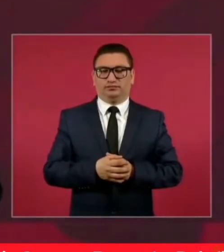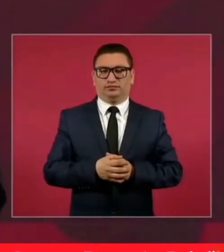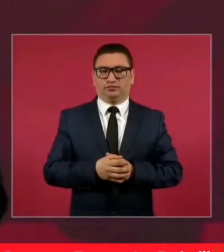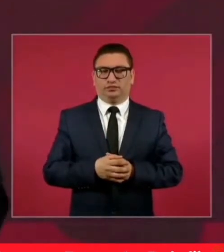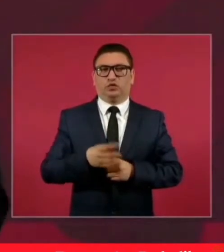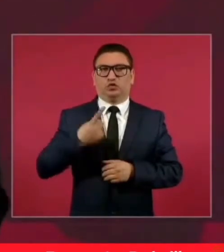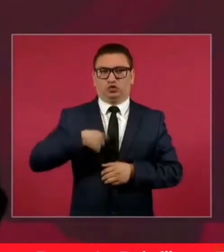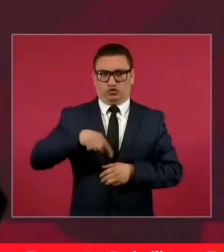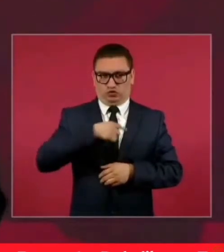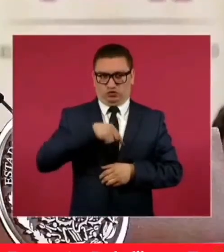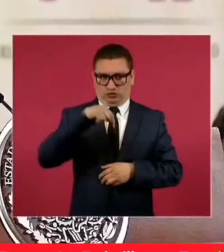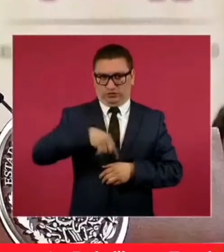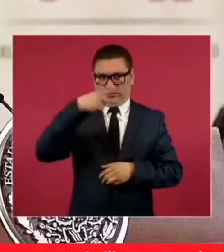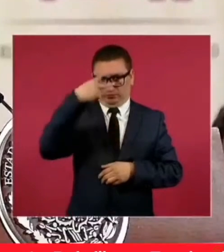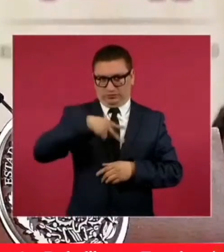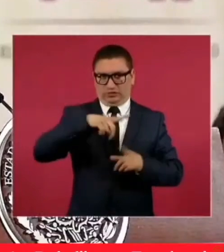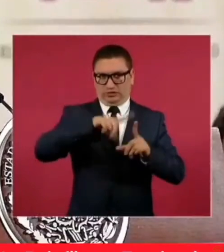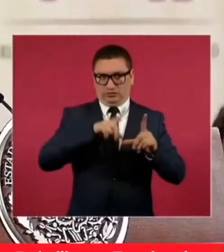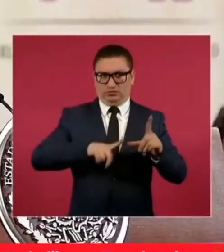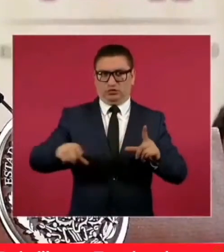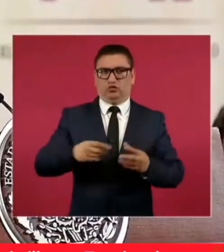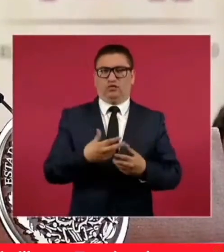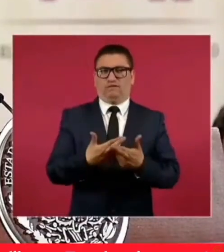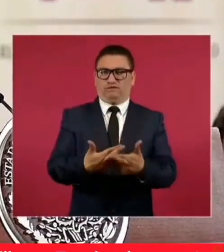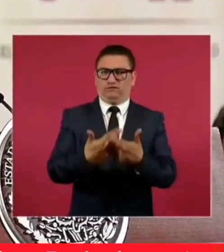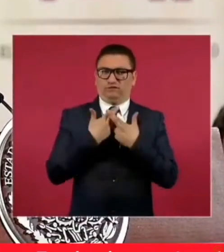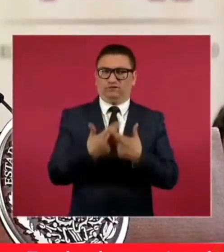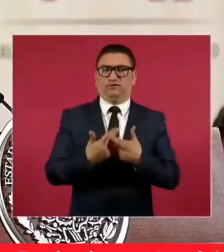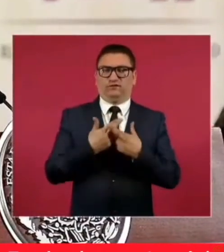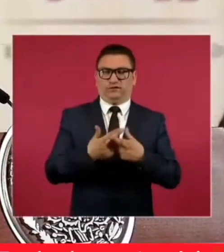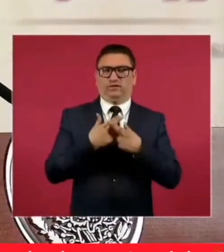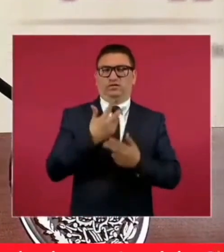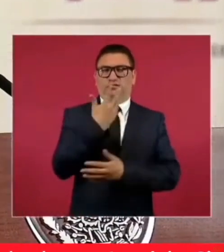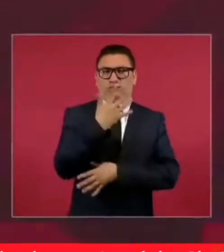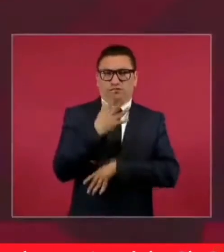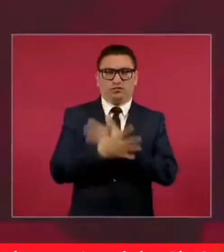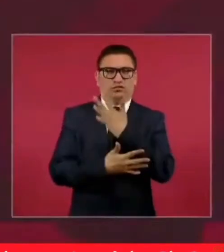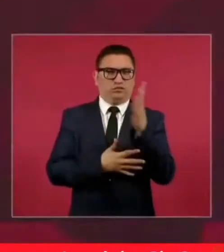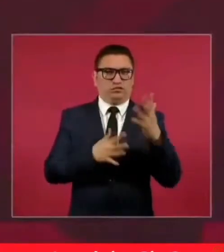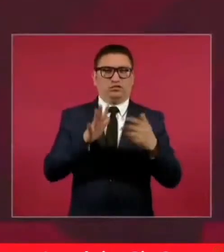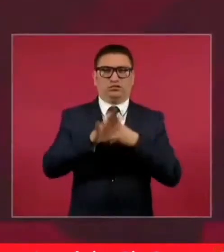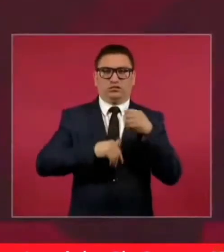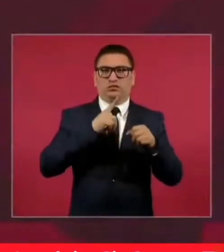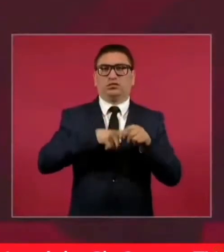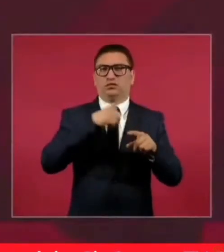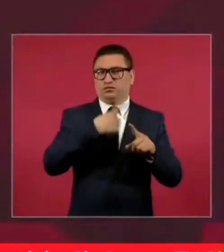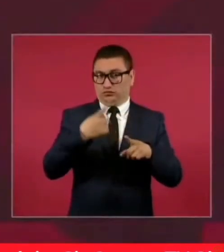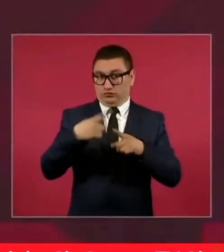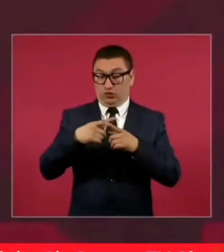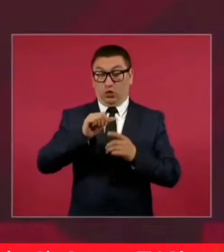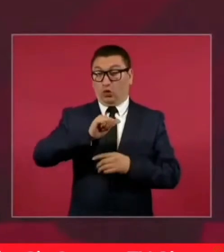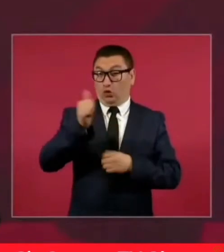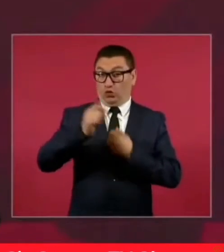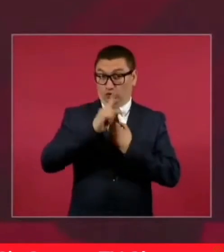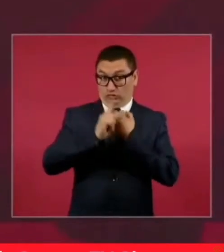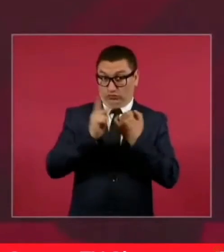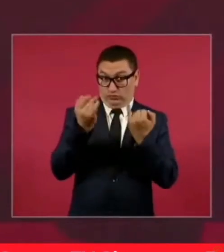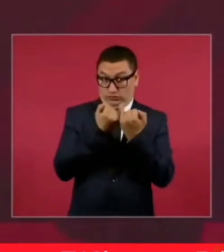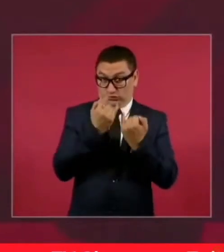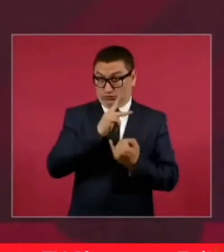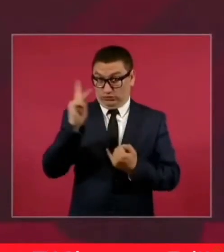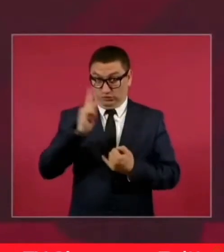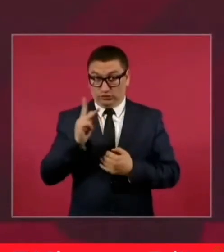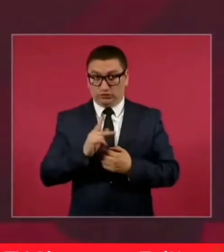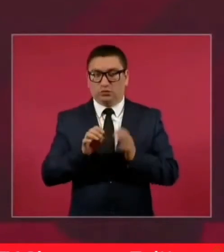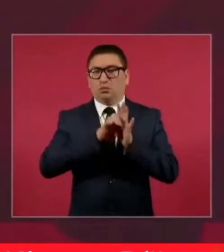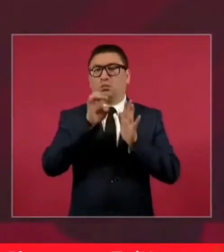Nuestros recursos naturales. ¿Qué acaso en todos los países hay petróleo?